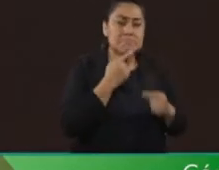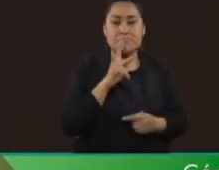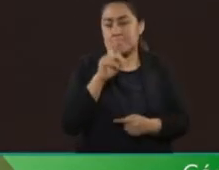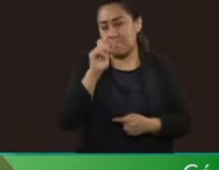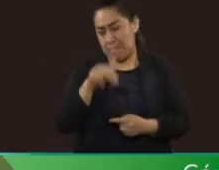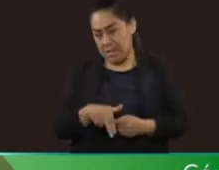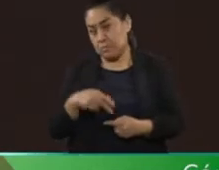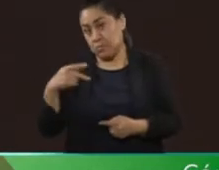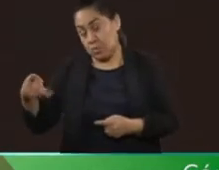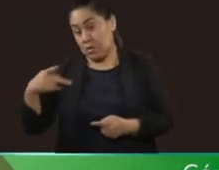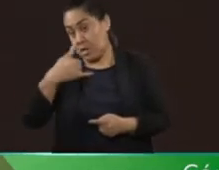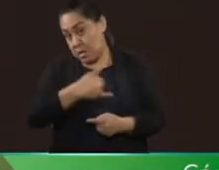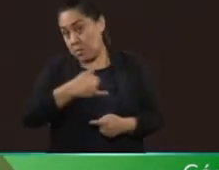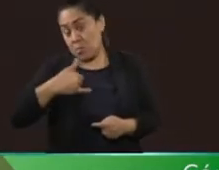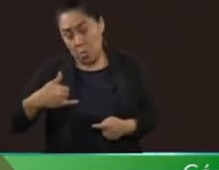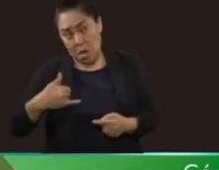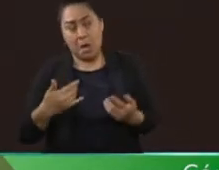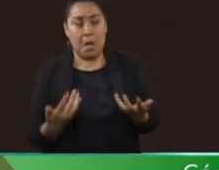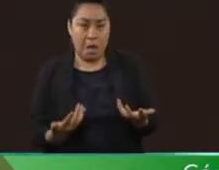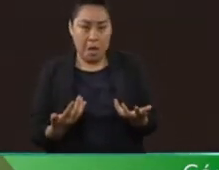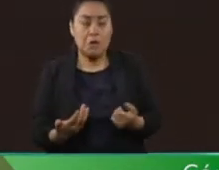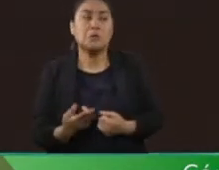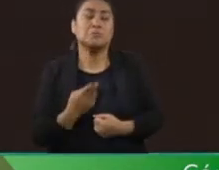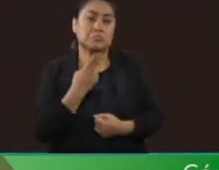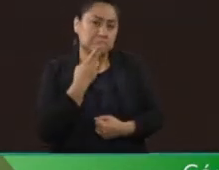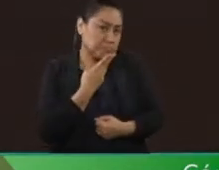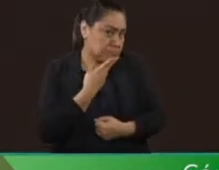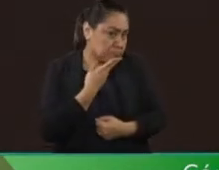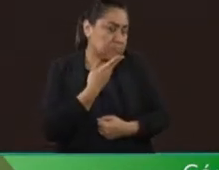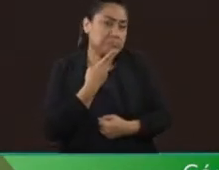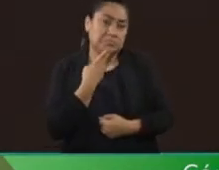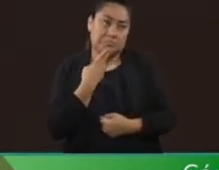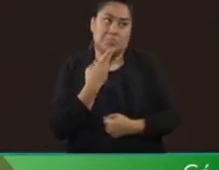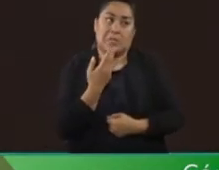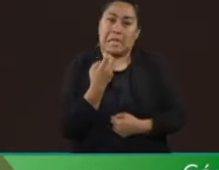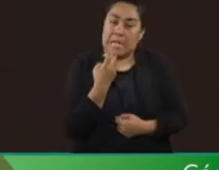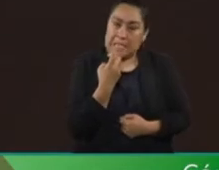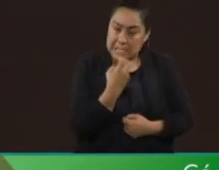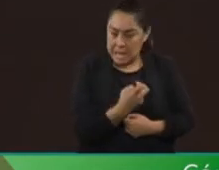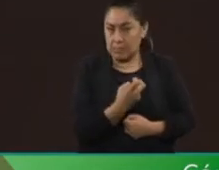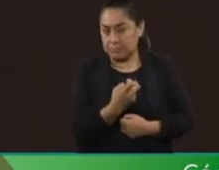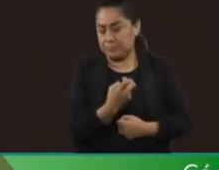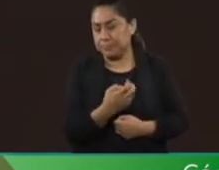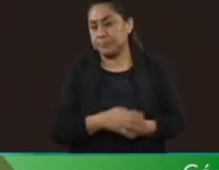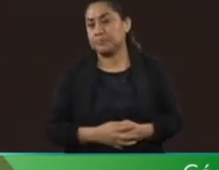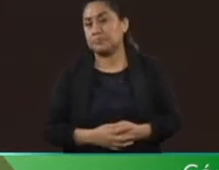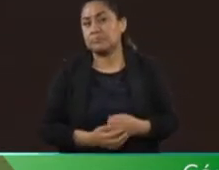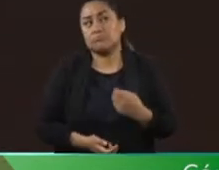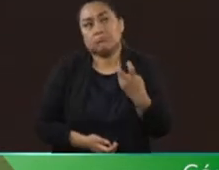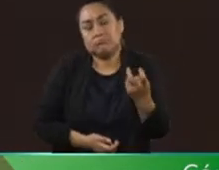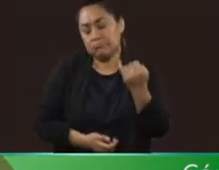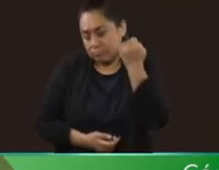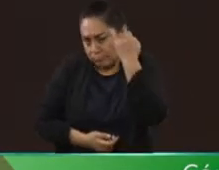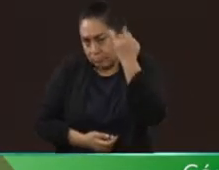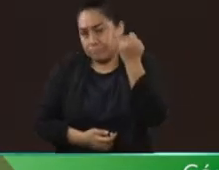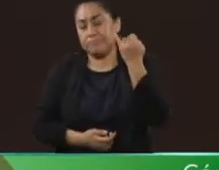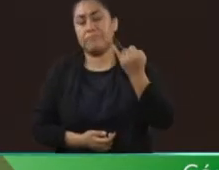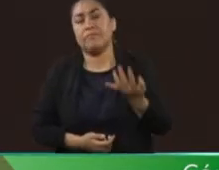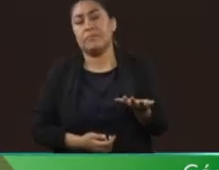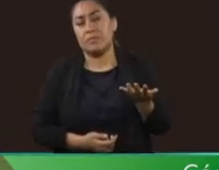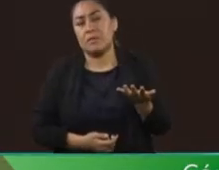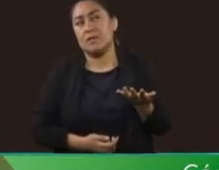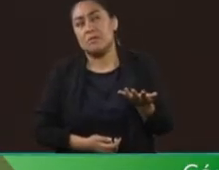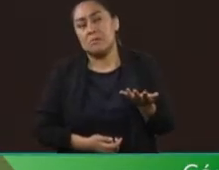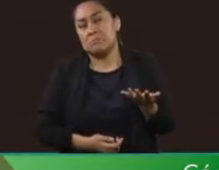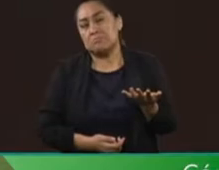infonavid puede tener relación con esto con esta eh dinámica de eh de